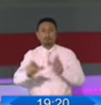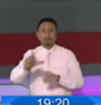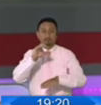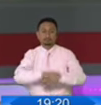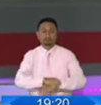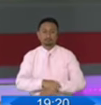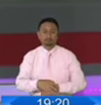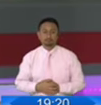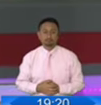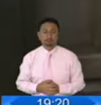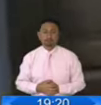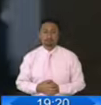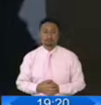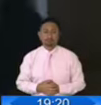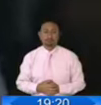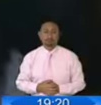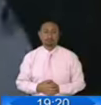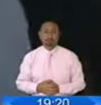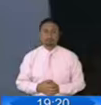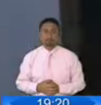fueron detenidas.